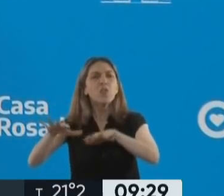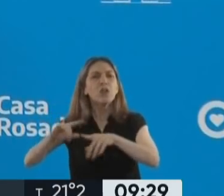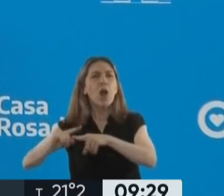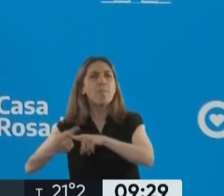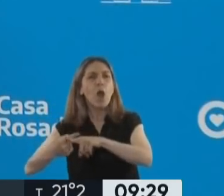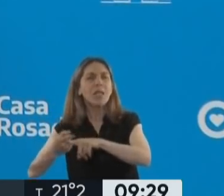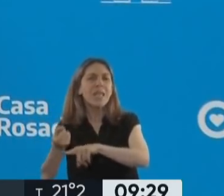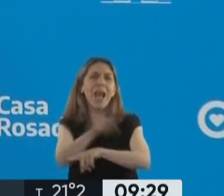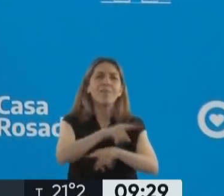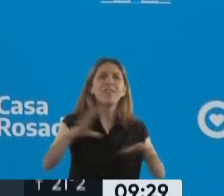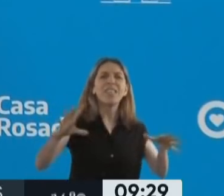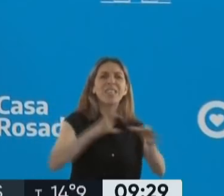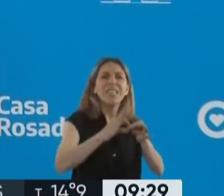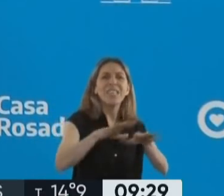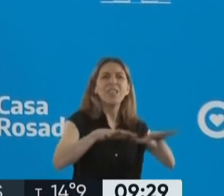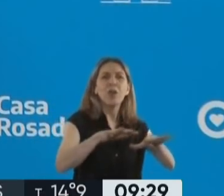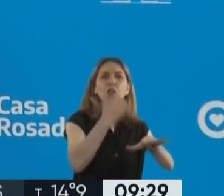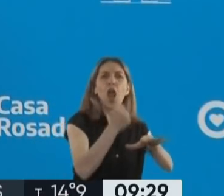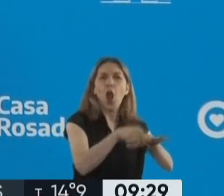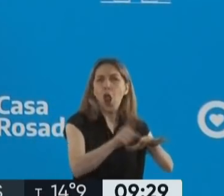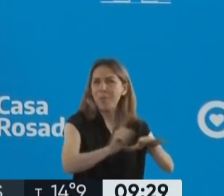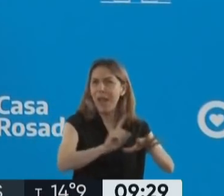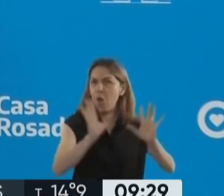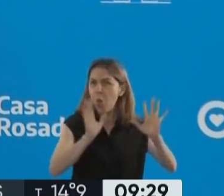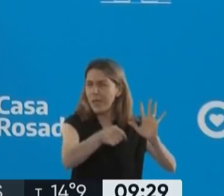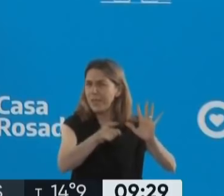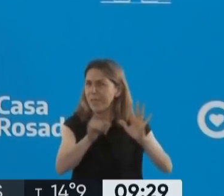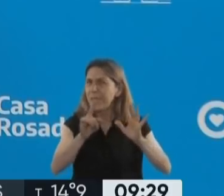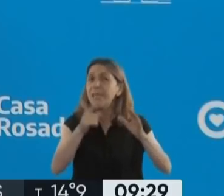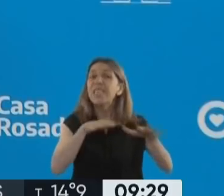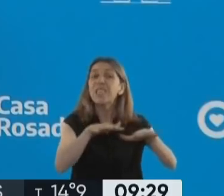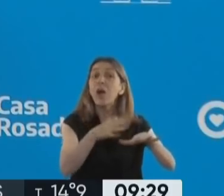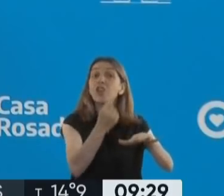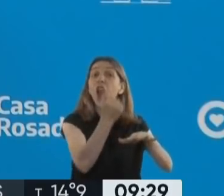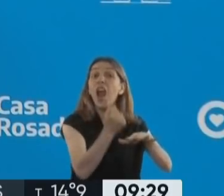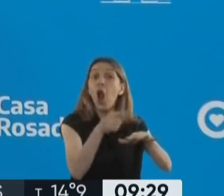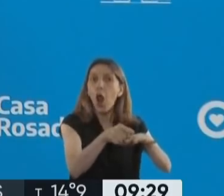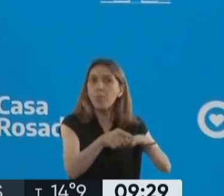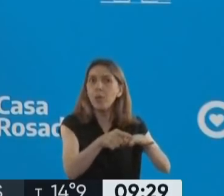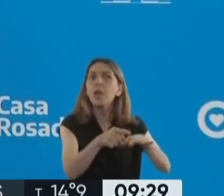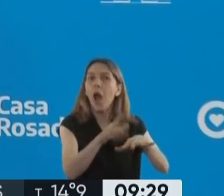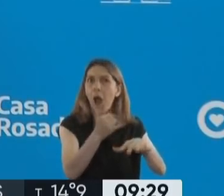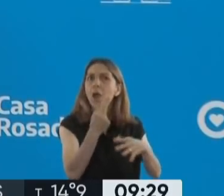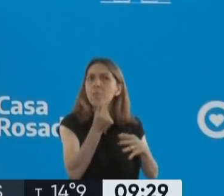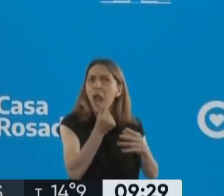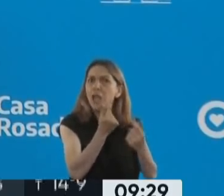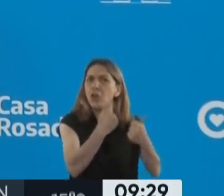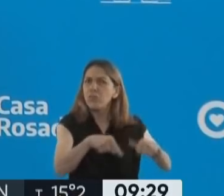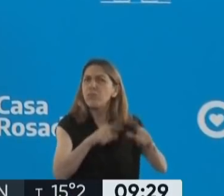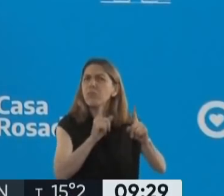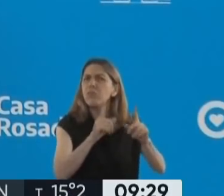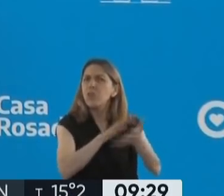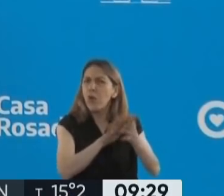la situación económica, y que no refleja exactamente la situación económica, que son todos números realmente muy alentadores y buenos. Así